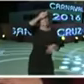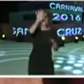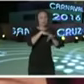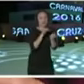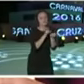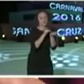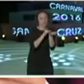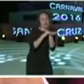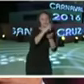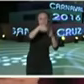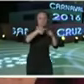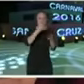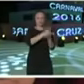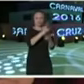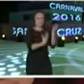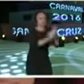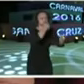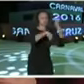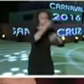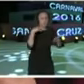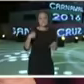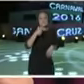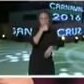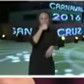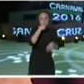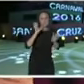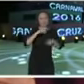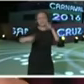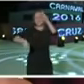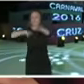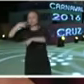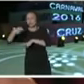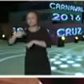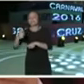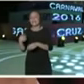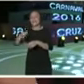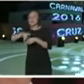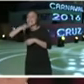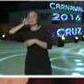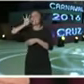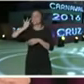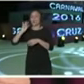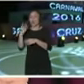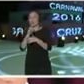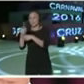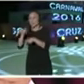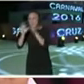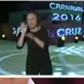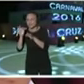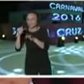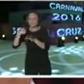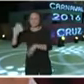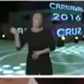chuletas. Vino a la tierra y para acabar el licor de marras. Y eso fue lo que me mató, me bebí lo